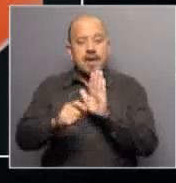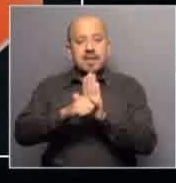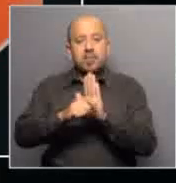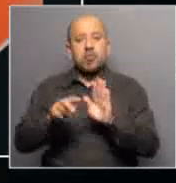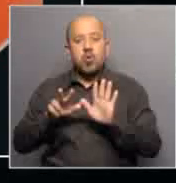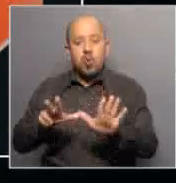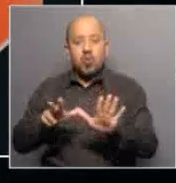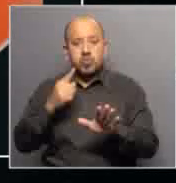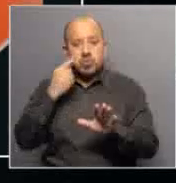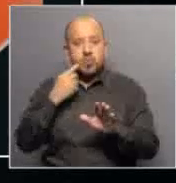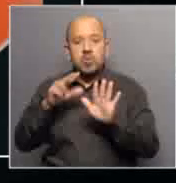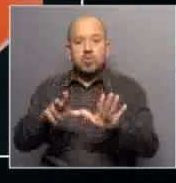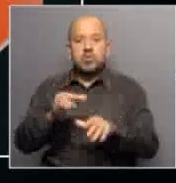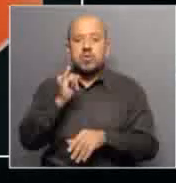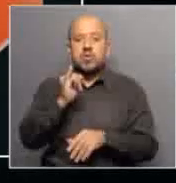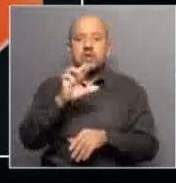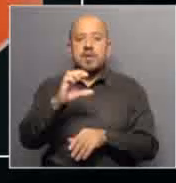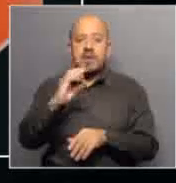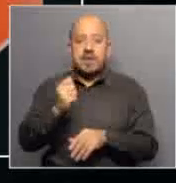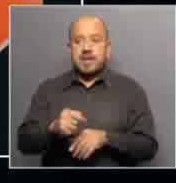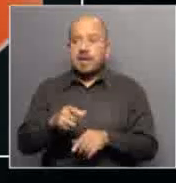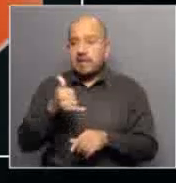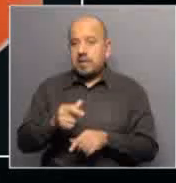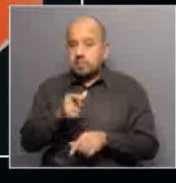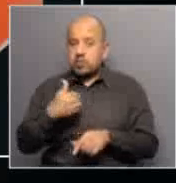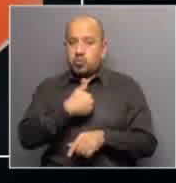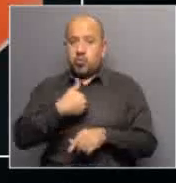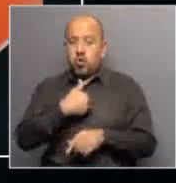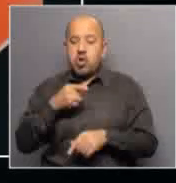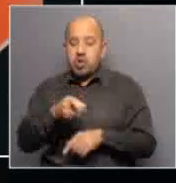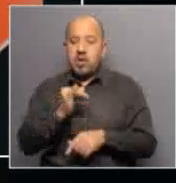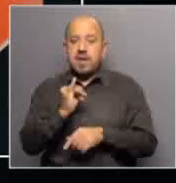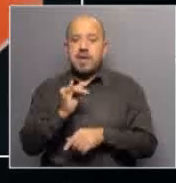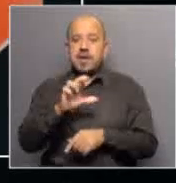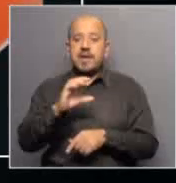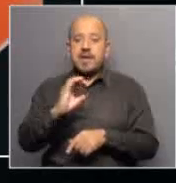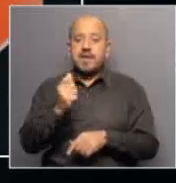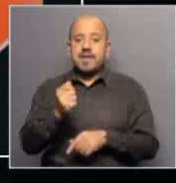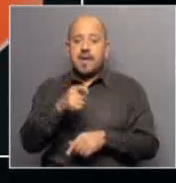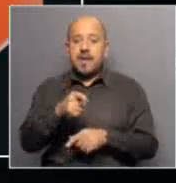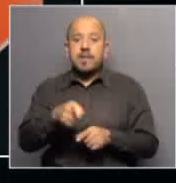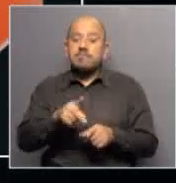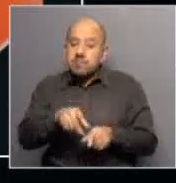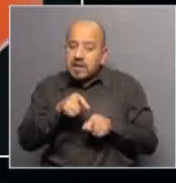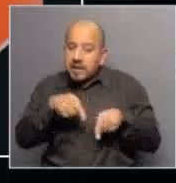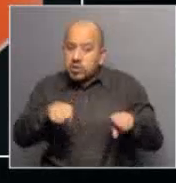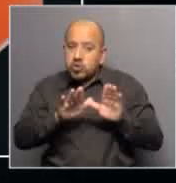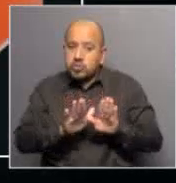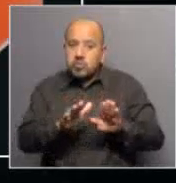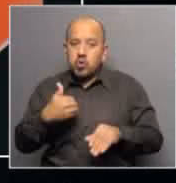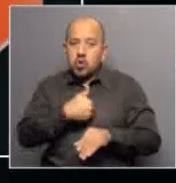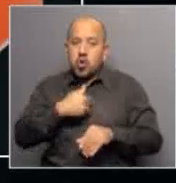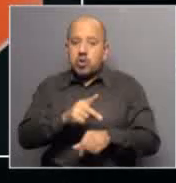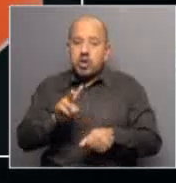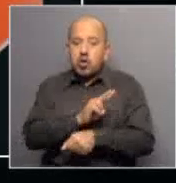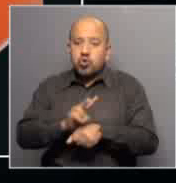8 que es el IRCA quien tiene la potestad de esos datos y que es el IRCA quien tiene la potestad de controlar y fiscalizar a